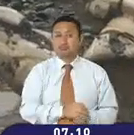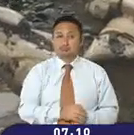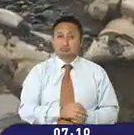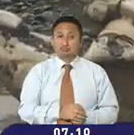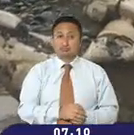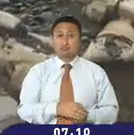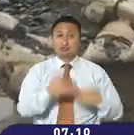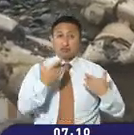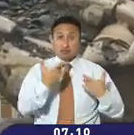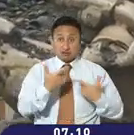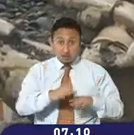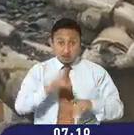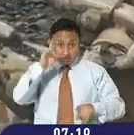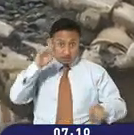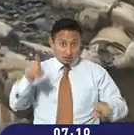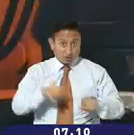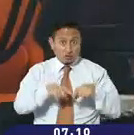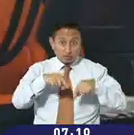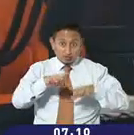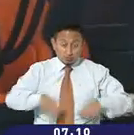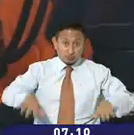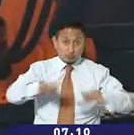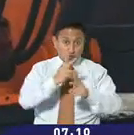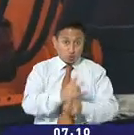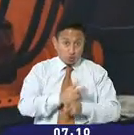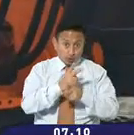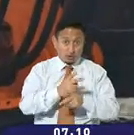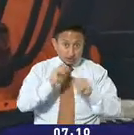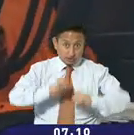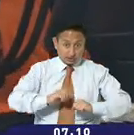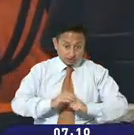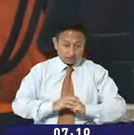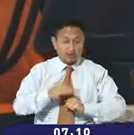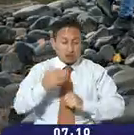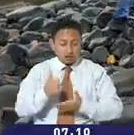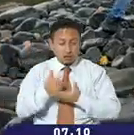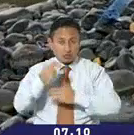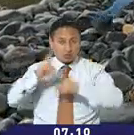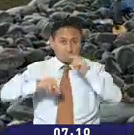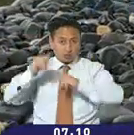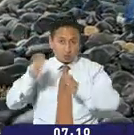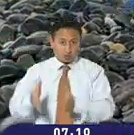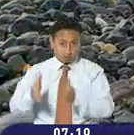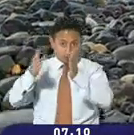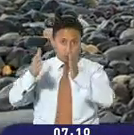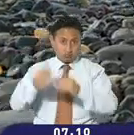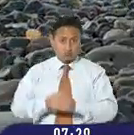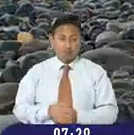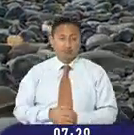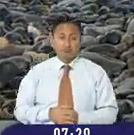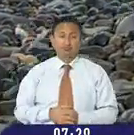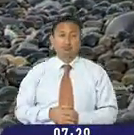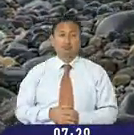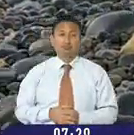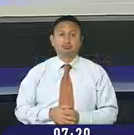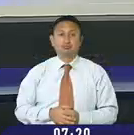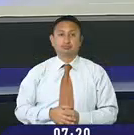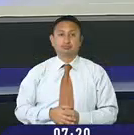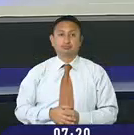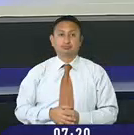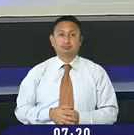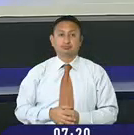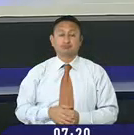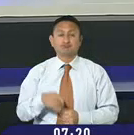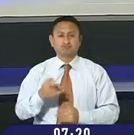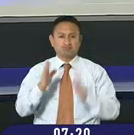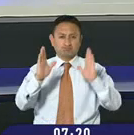el compromiso de respetar esa área de protección y ayudar a construir el muro. Informó Edwin Fernández. Y preste atención,